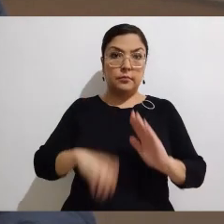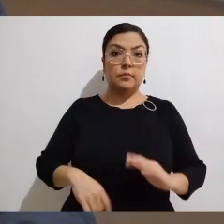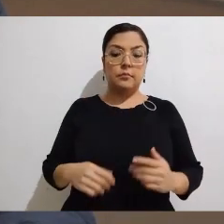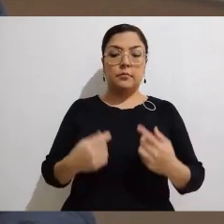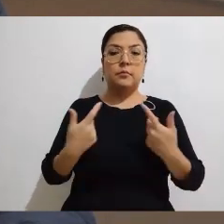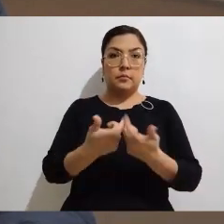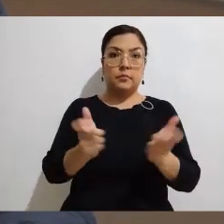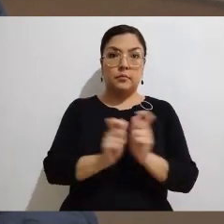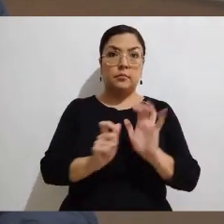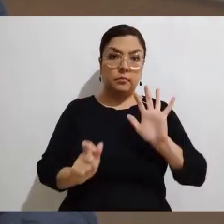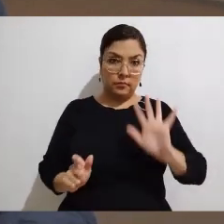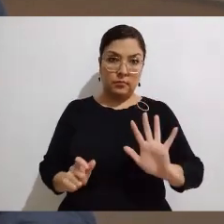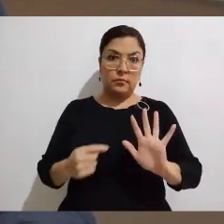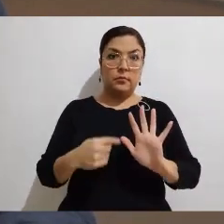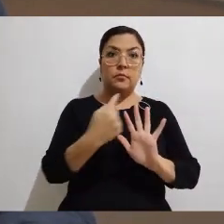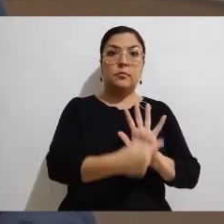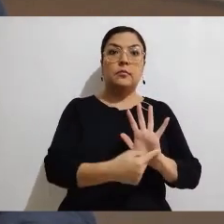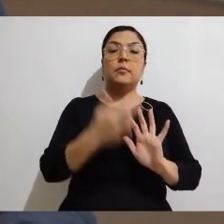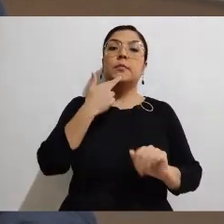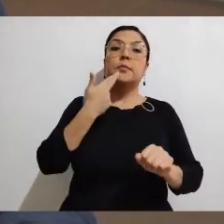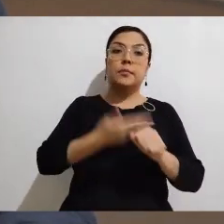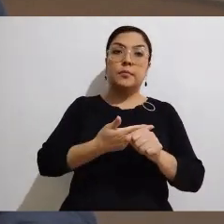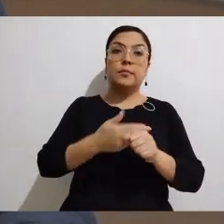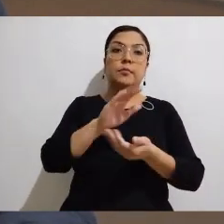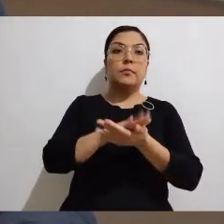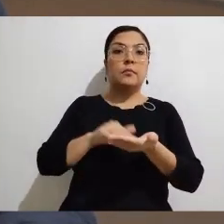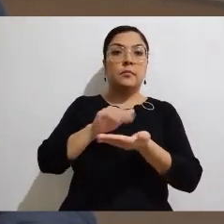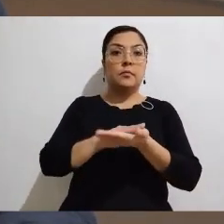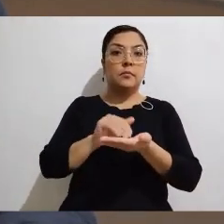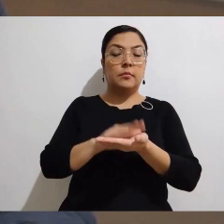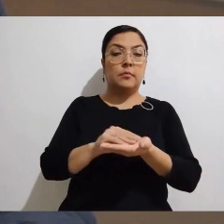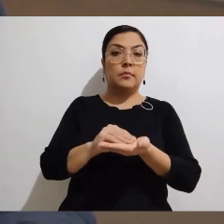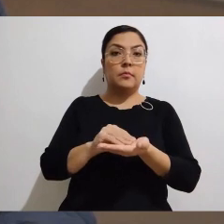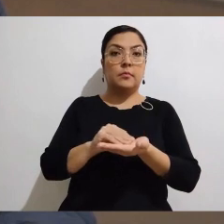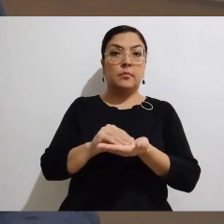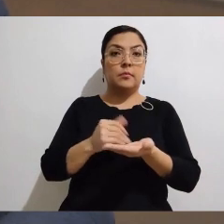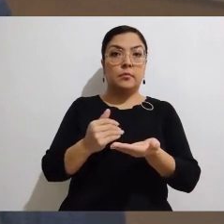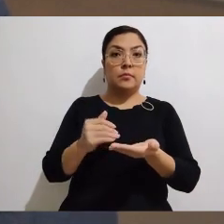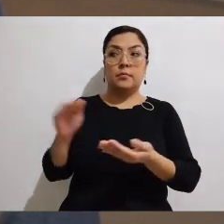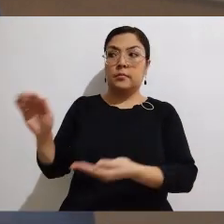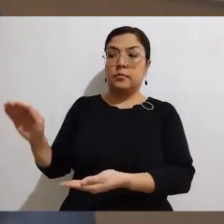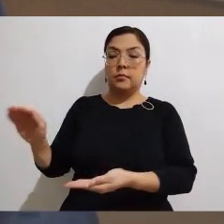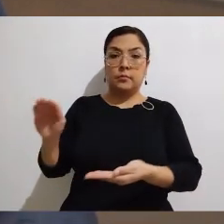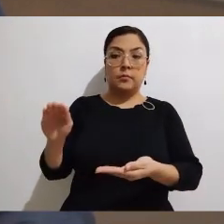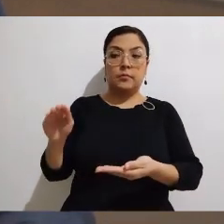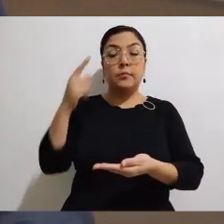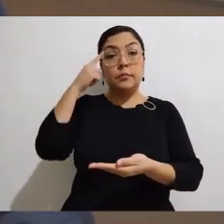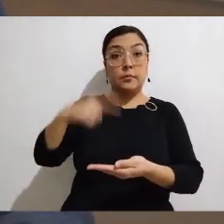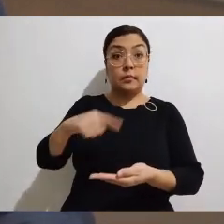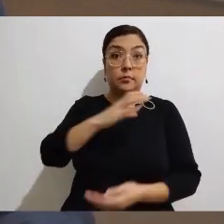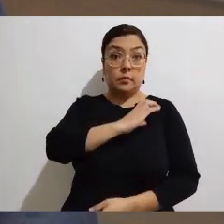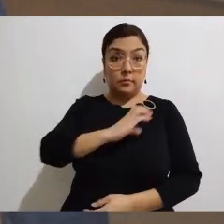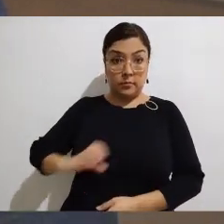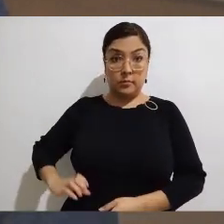comités se encargan de recibir la documentación de aquellos de los que aspiran a una candidatura.